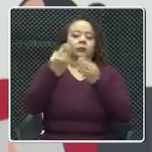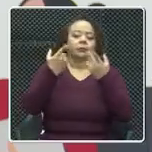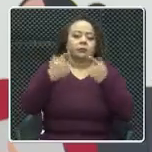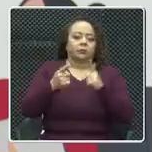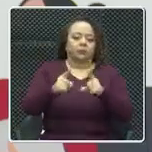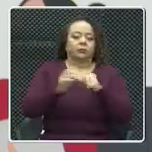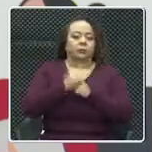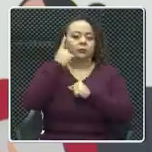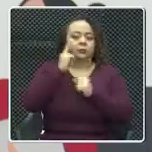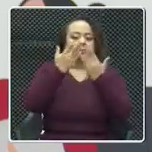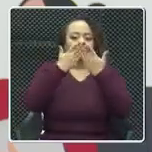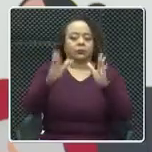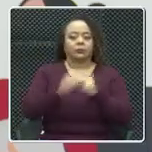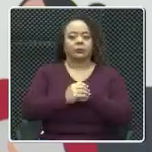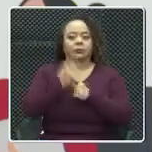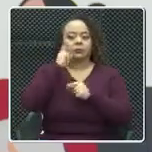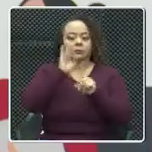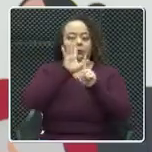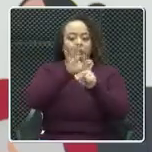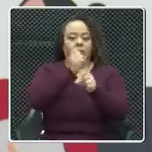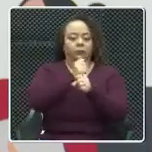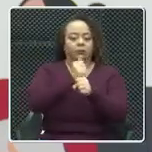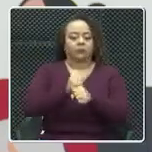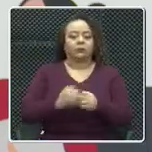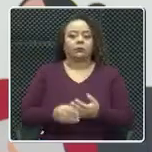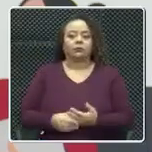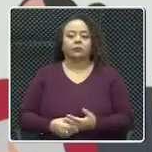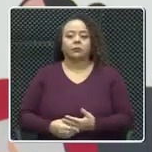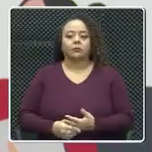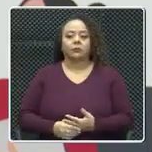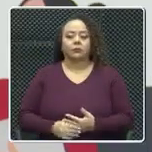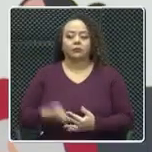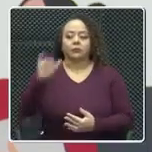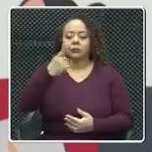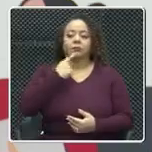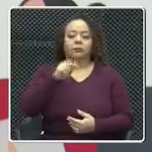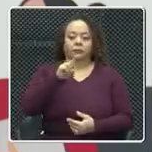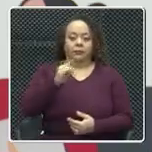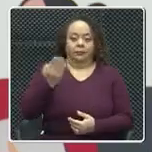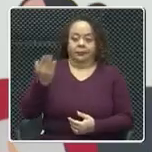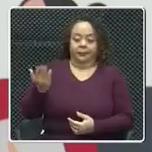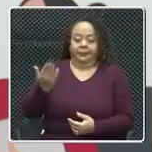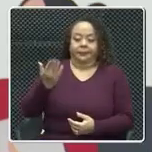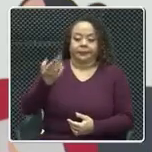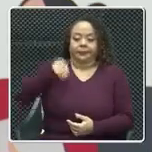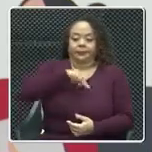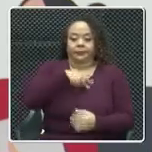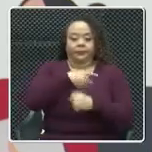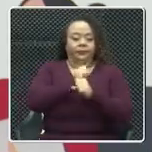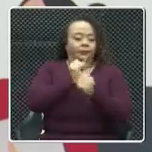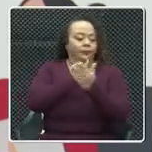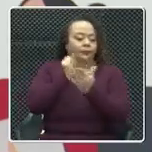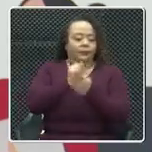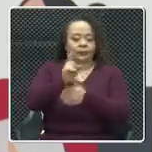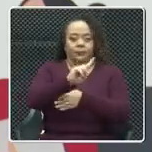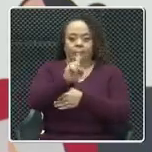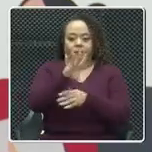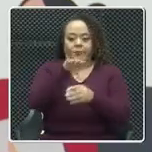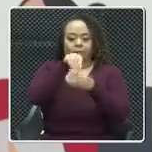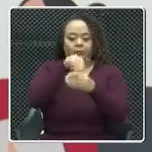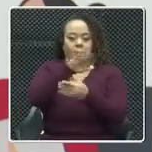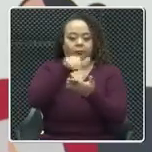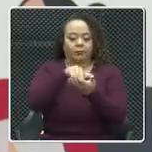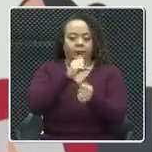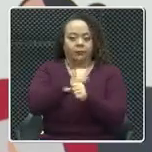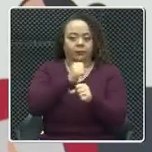casos para perturbar por acoso laboral. Como lo decía la compañera, nosotros no hacemos investigaciones dentro del